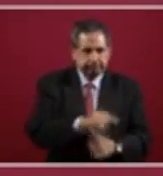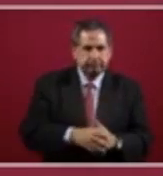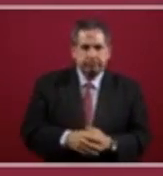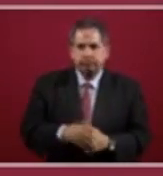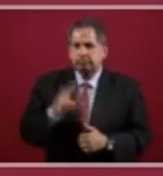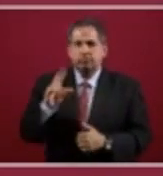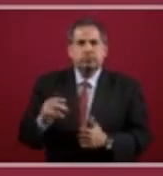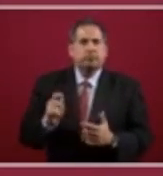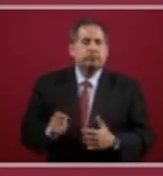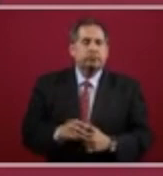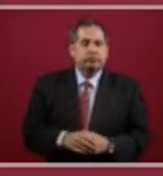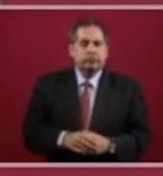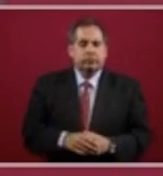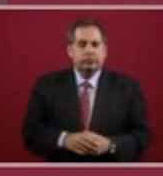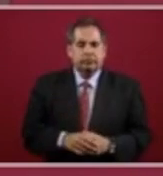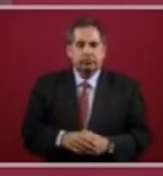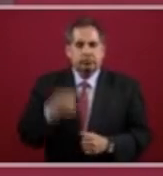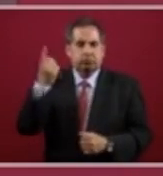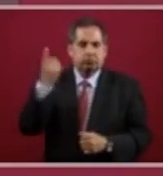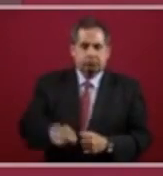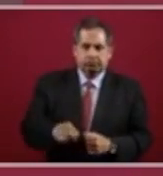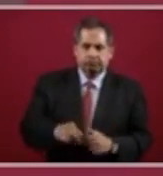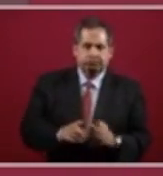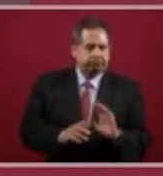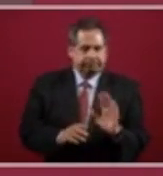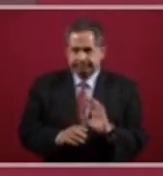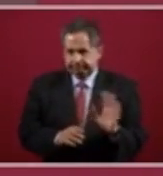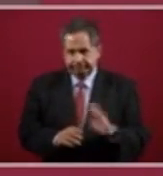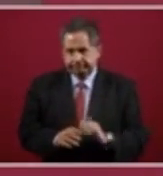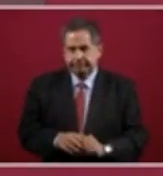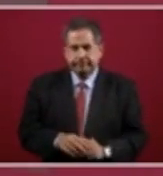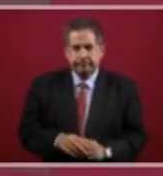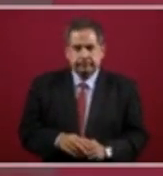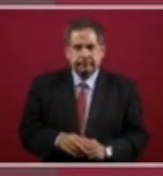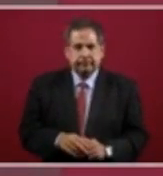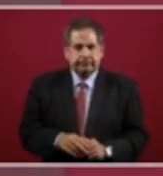No es una orden,